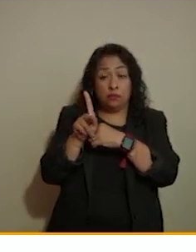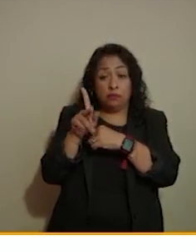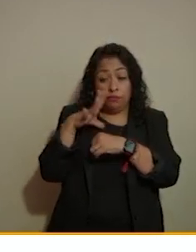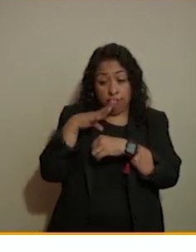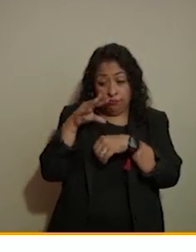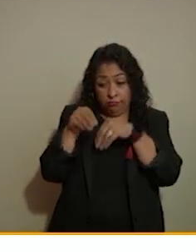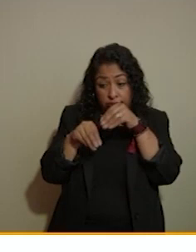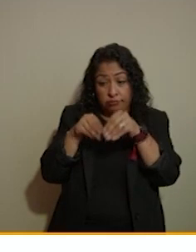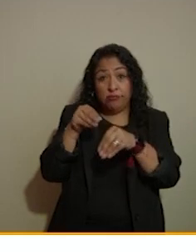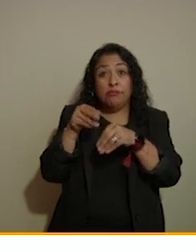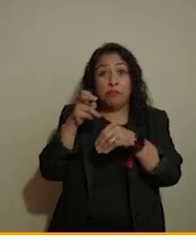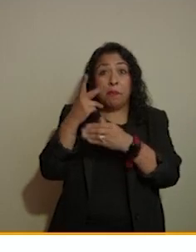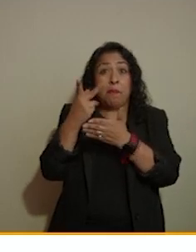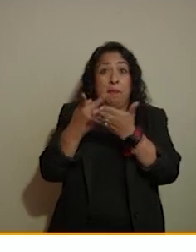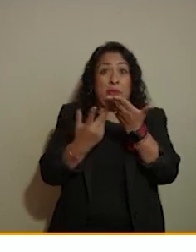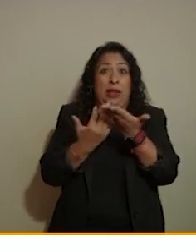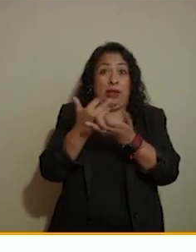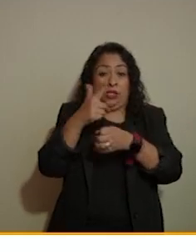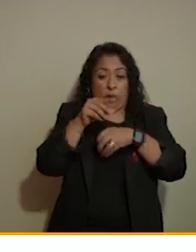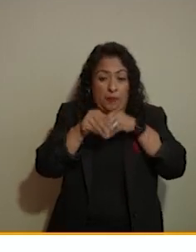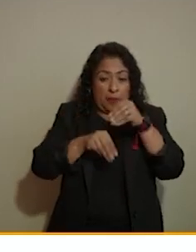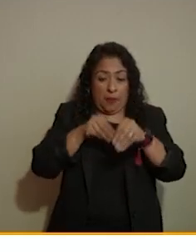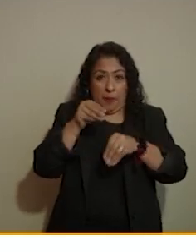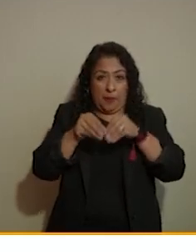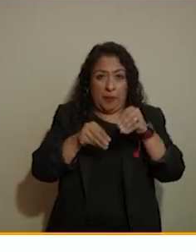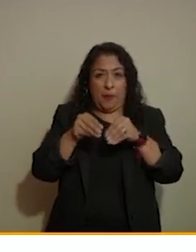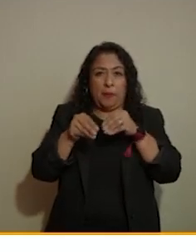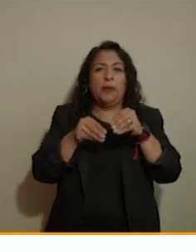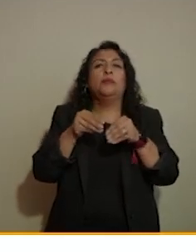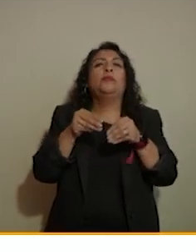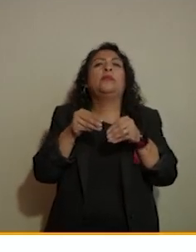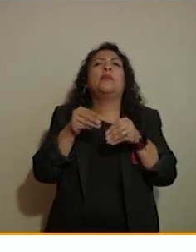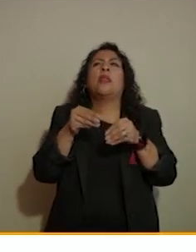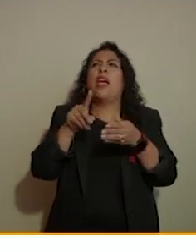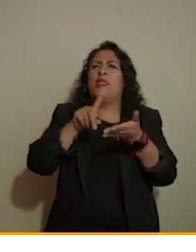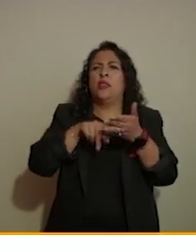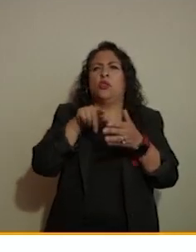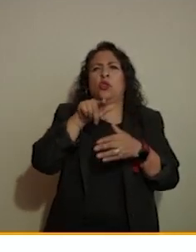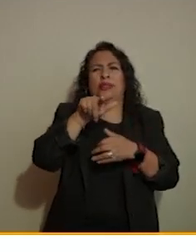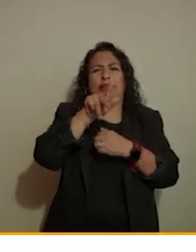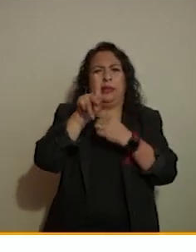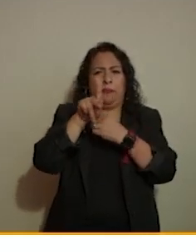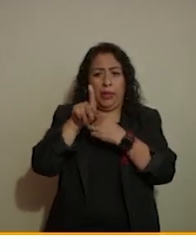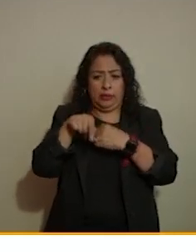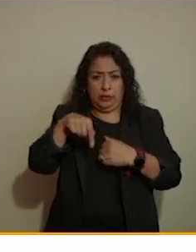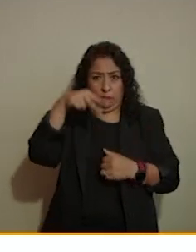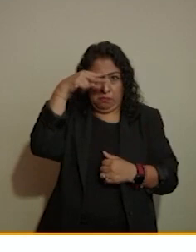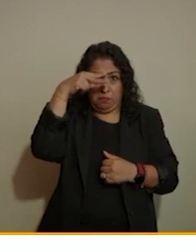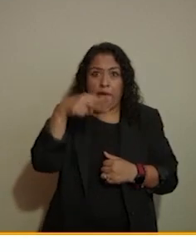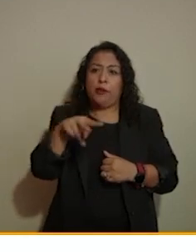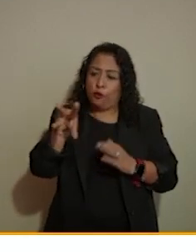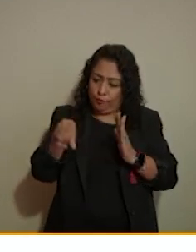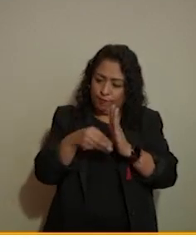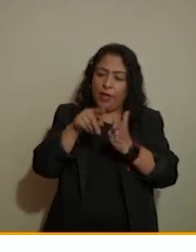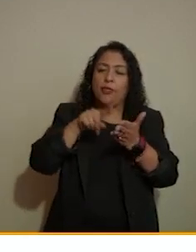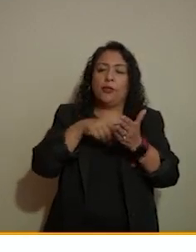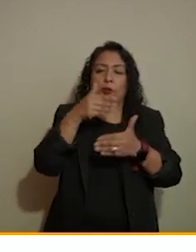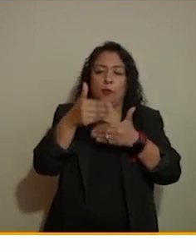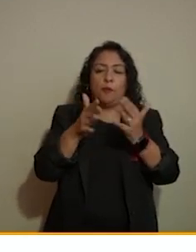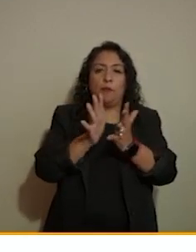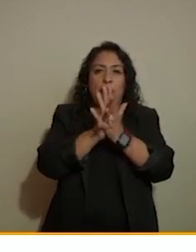elaboren estos planes nacionales de acción. Lo está haciendo en 17 países y México es parte de este